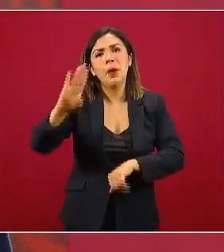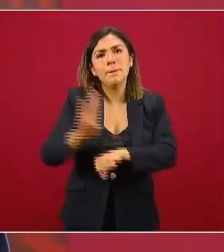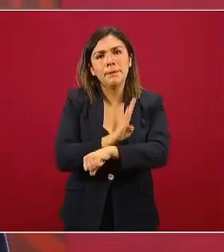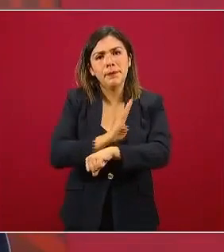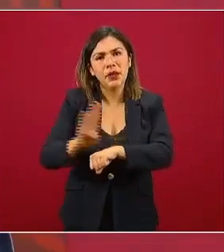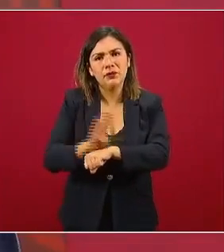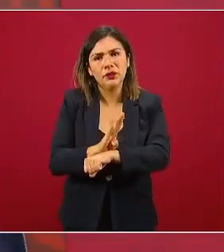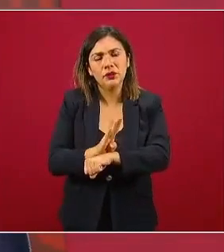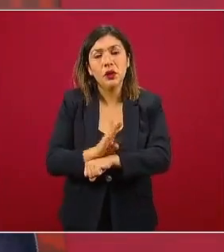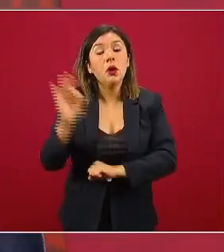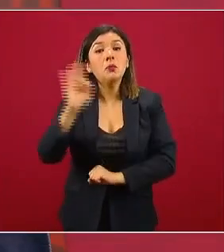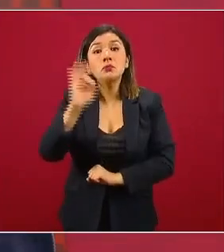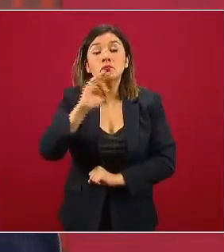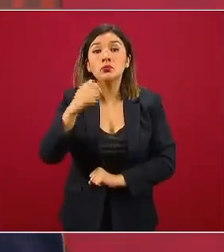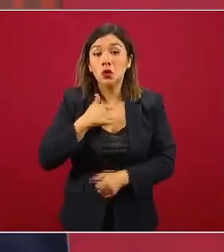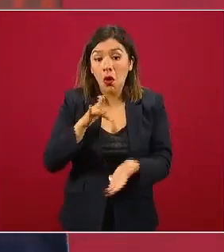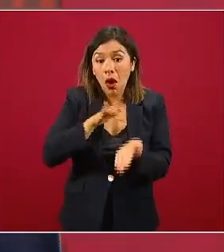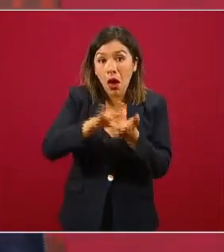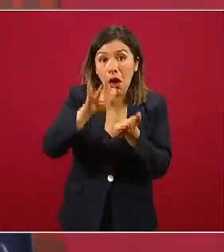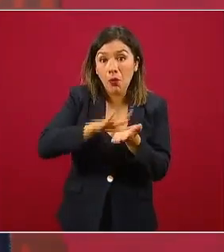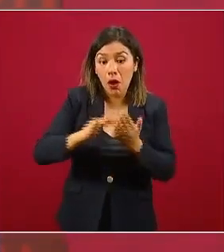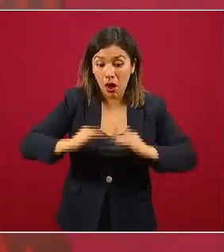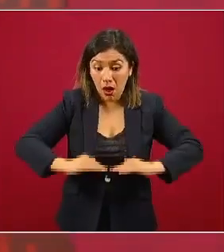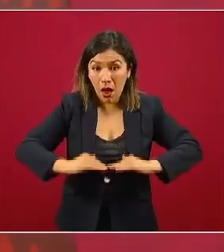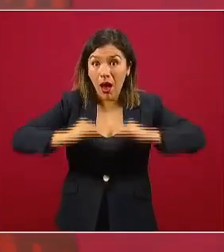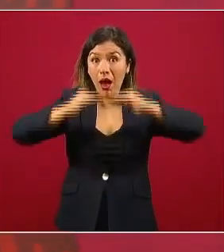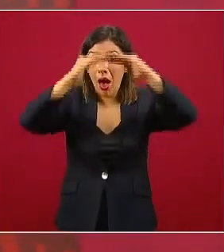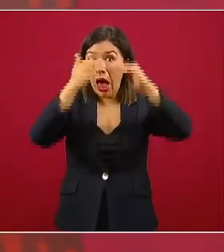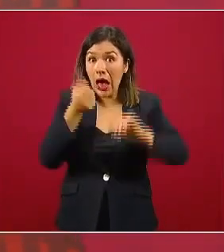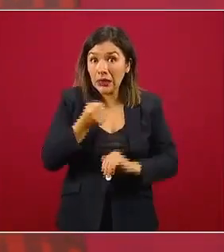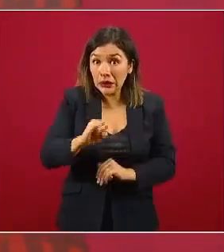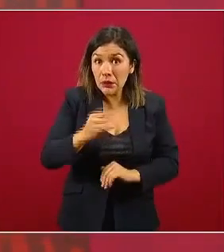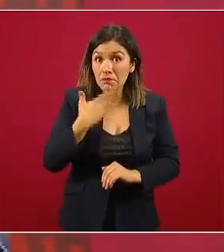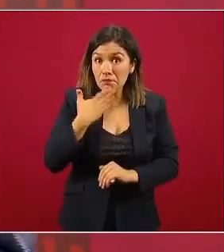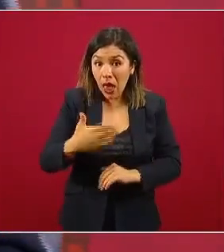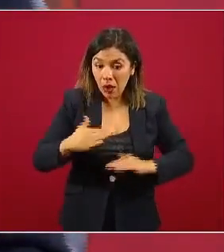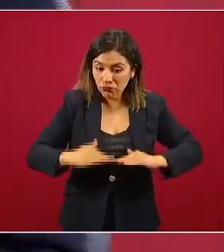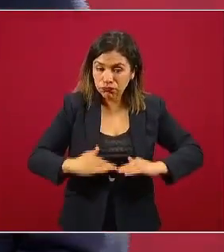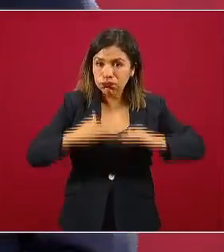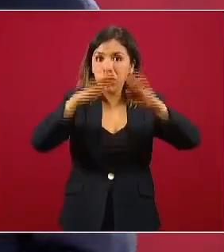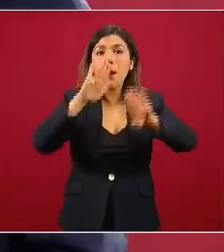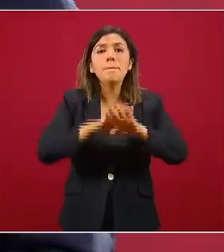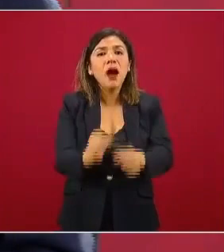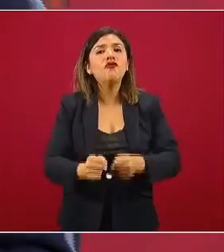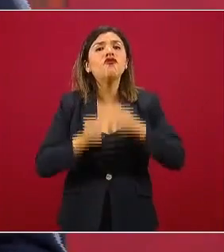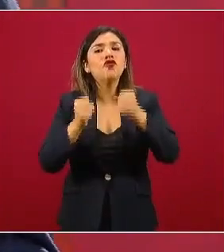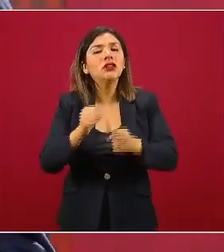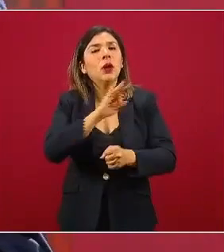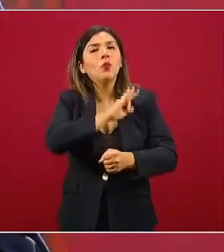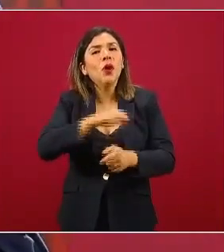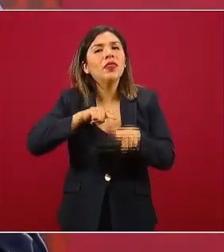porque si se apoya de abajo hacia arriba, se fortalece el consumo